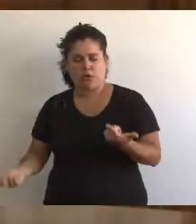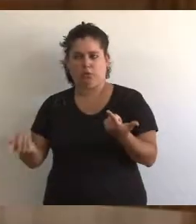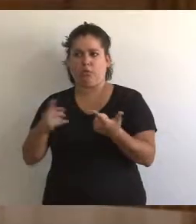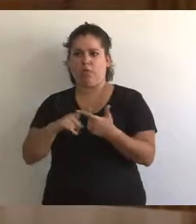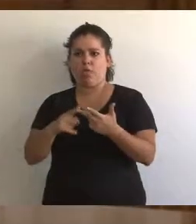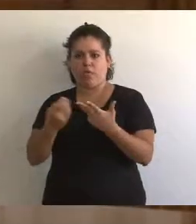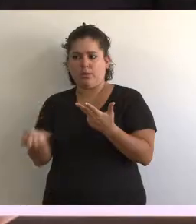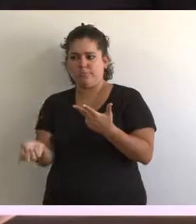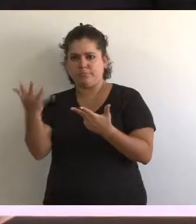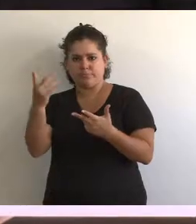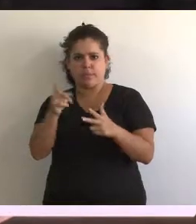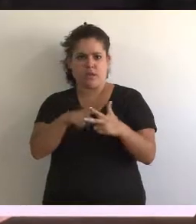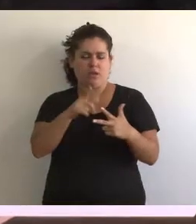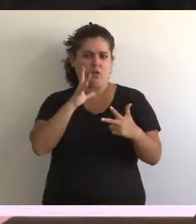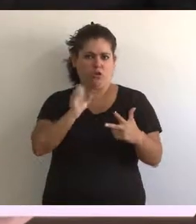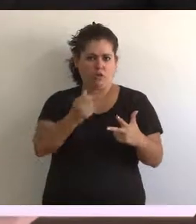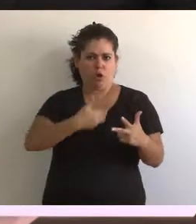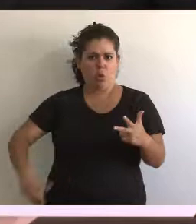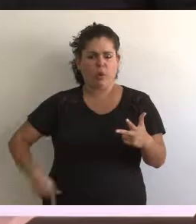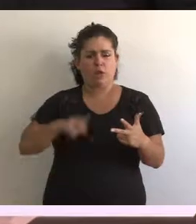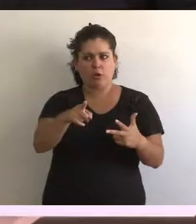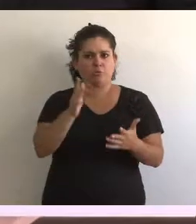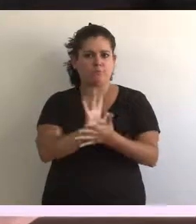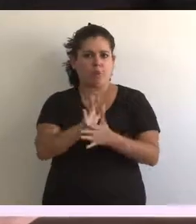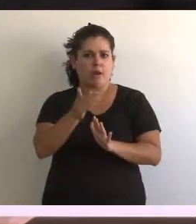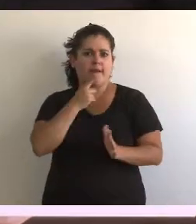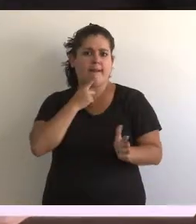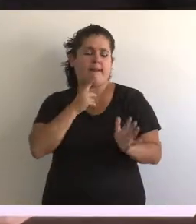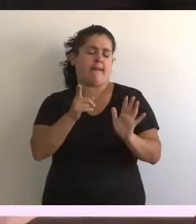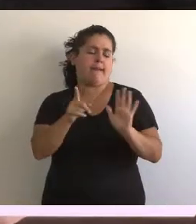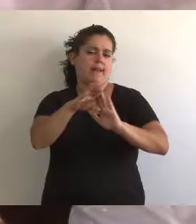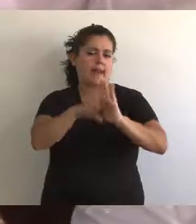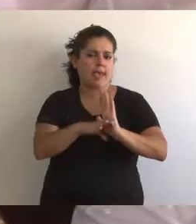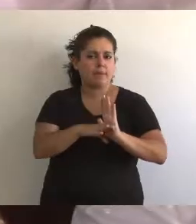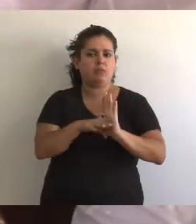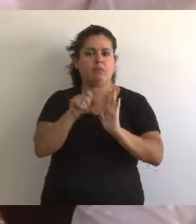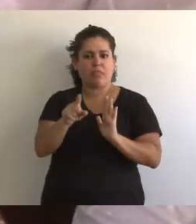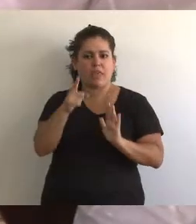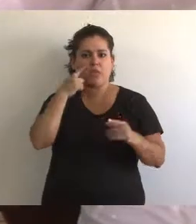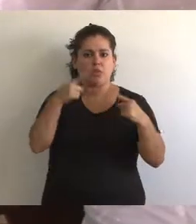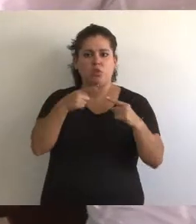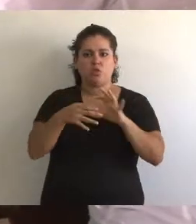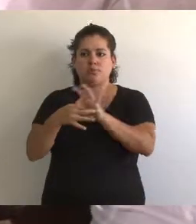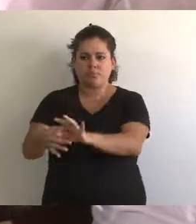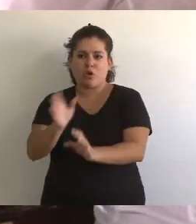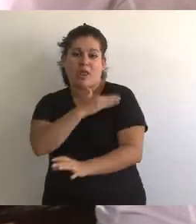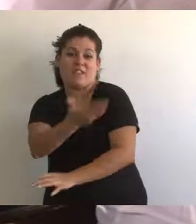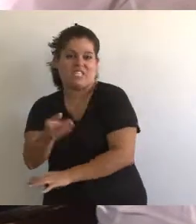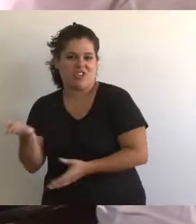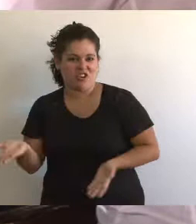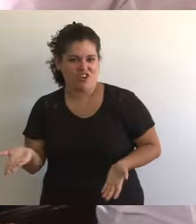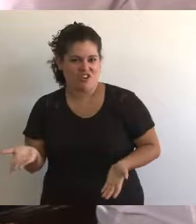aquella que reglamenta el funcionamiento y la relación de la institución con el